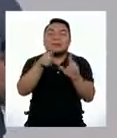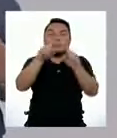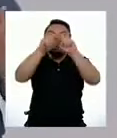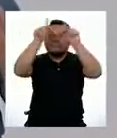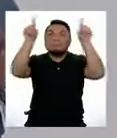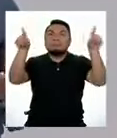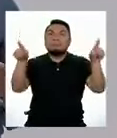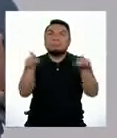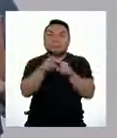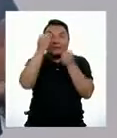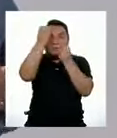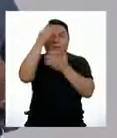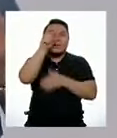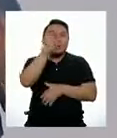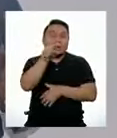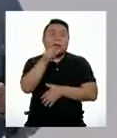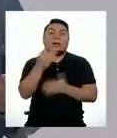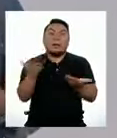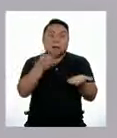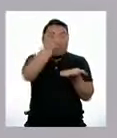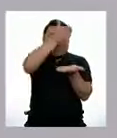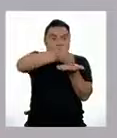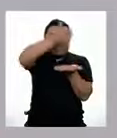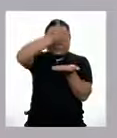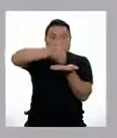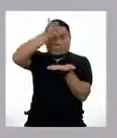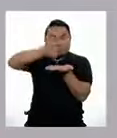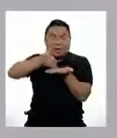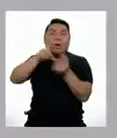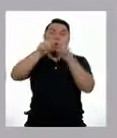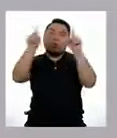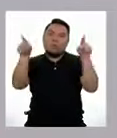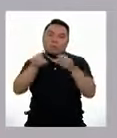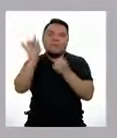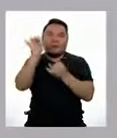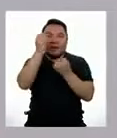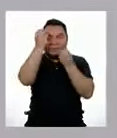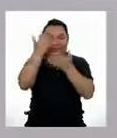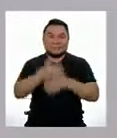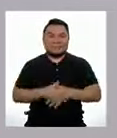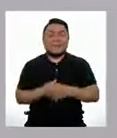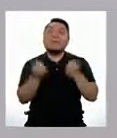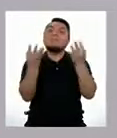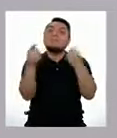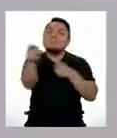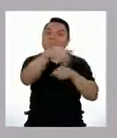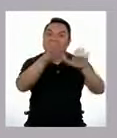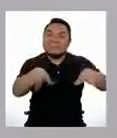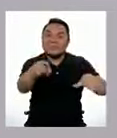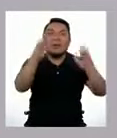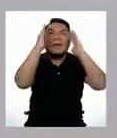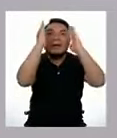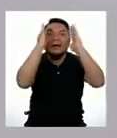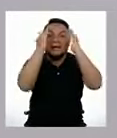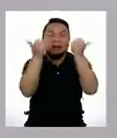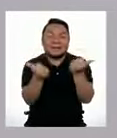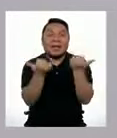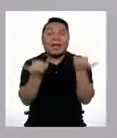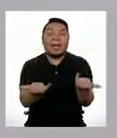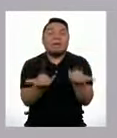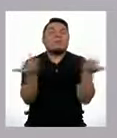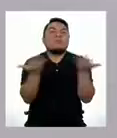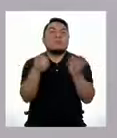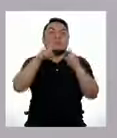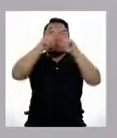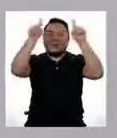barras si es que se trata de un gráfico de barras. Muy bien, chicos y chicas, se nota que han estado atentos y atentas. Ahora vamos